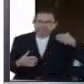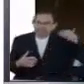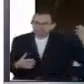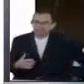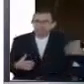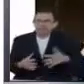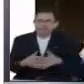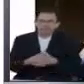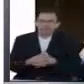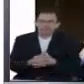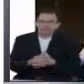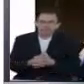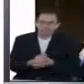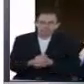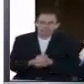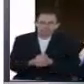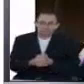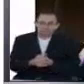ya estaba empezada.